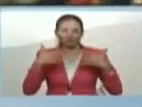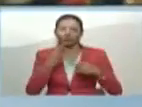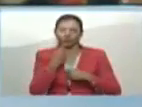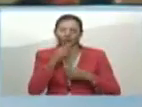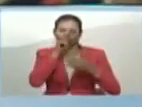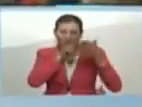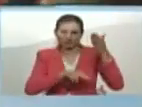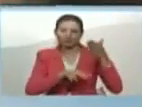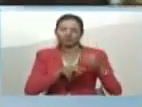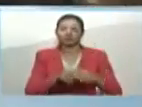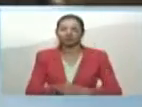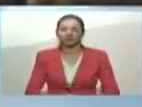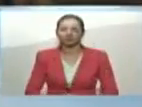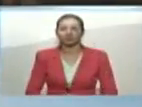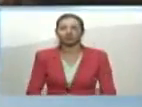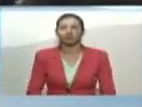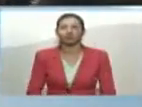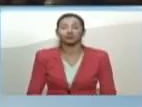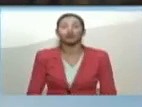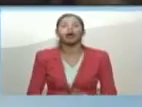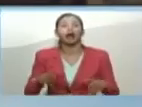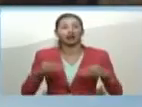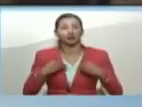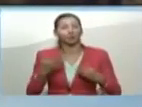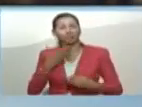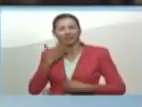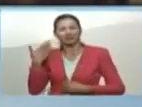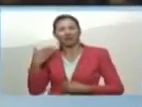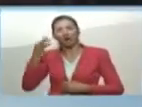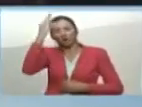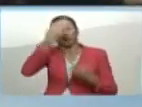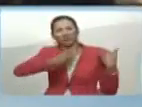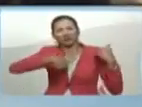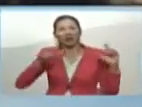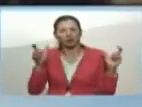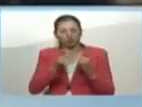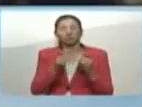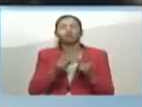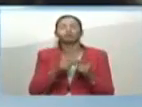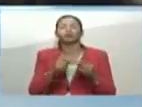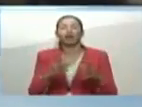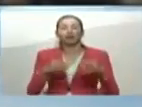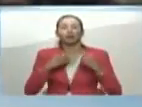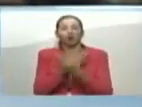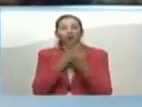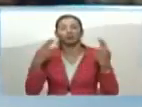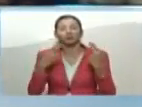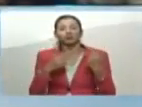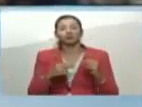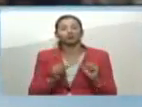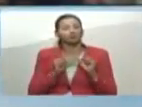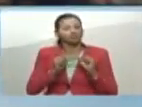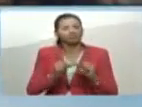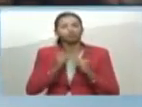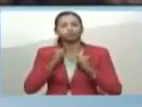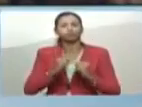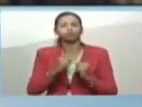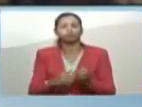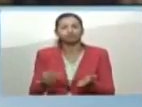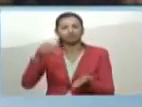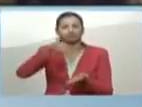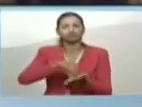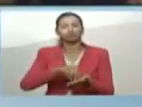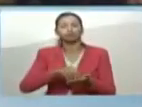leeré a continuación. Nos comprometemos como Consejo Presidencial de Gobierno Popular a mantenernos en pie de lucha,